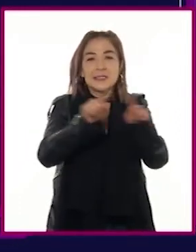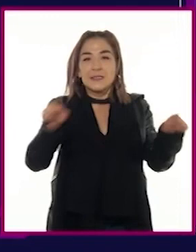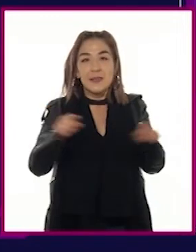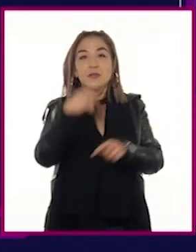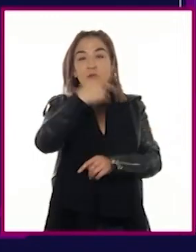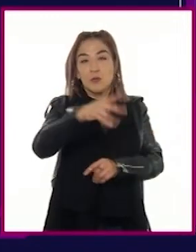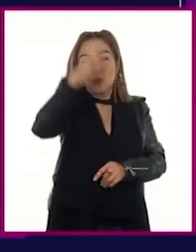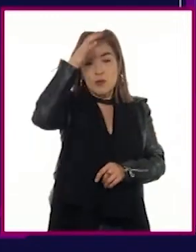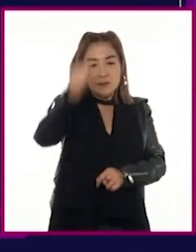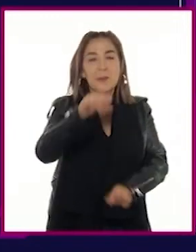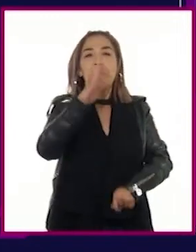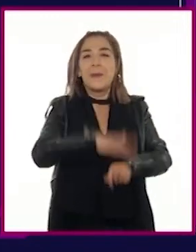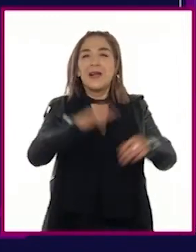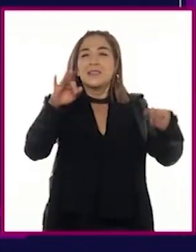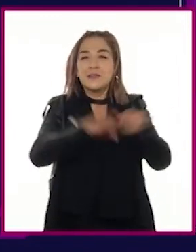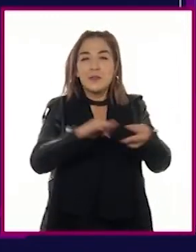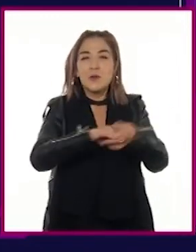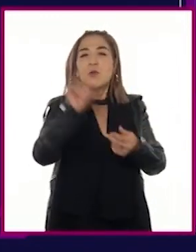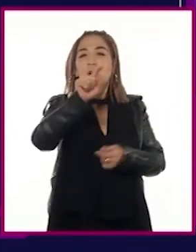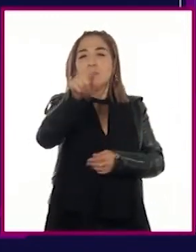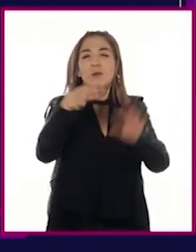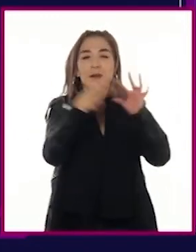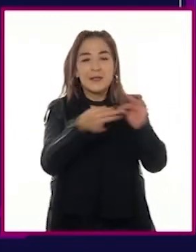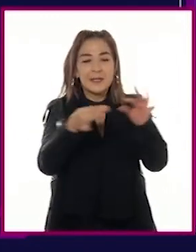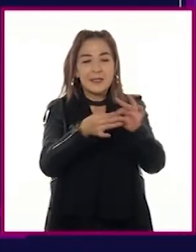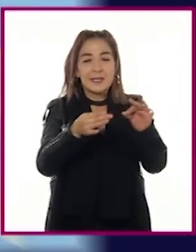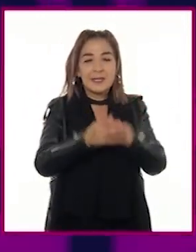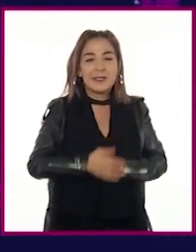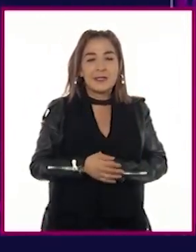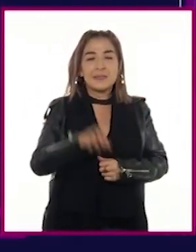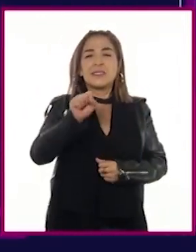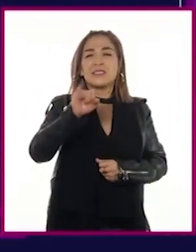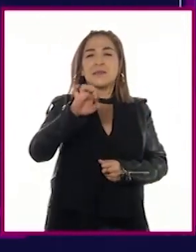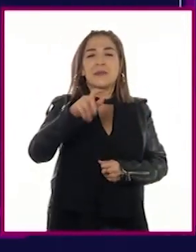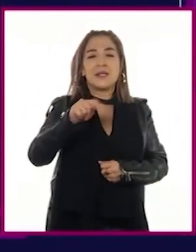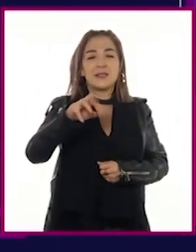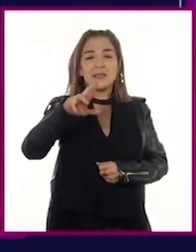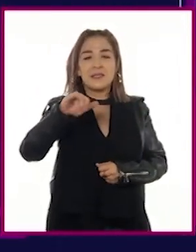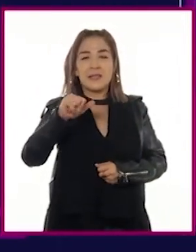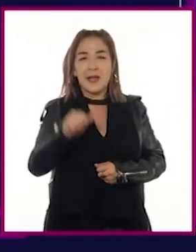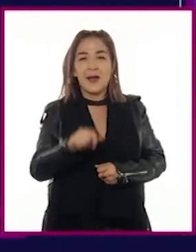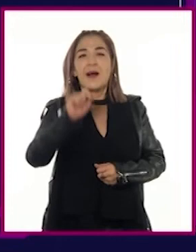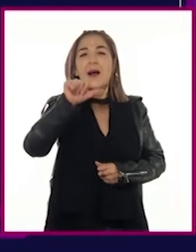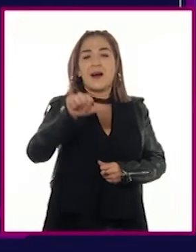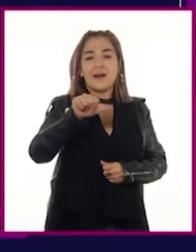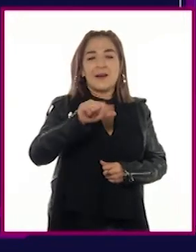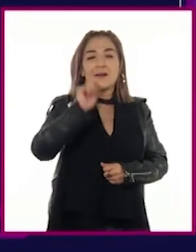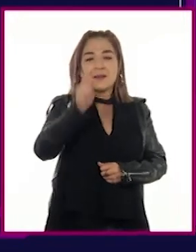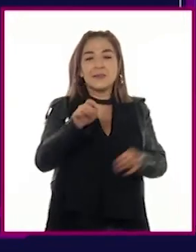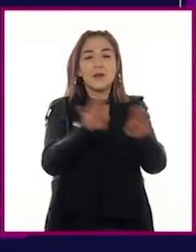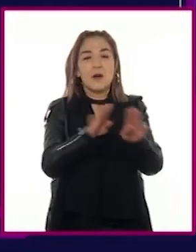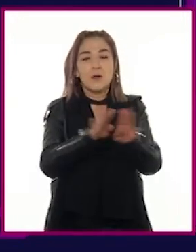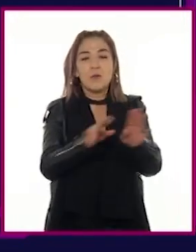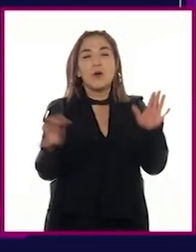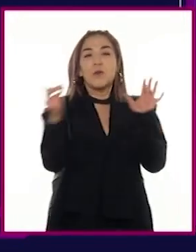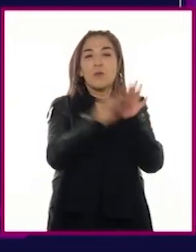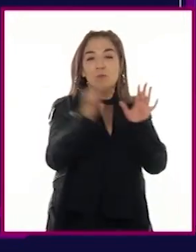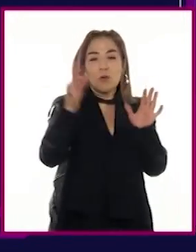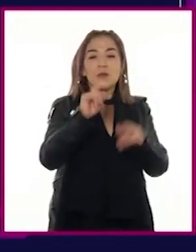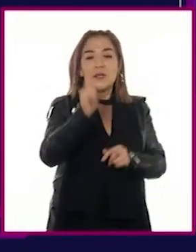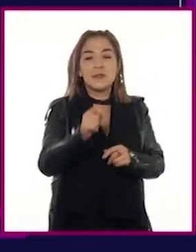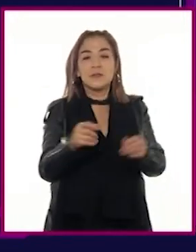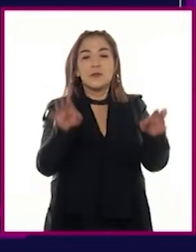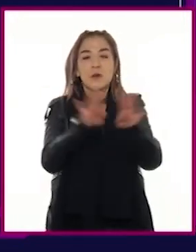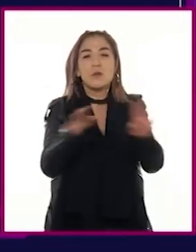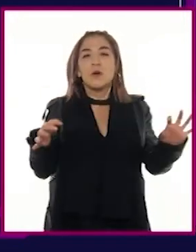de aparición frecuente al hablar de simetría axial. La simetría axial establece que dos puntos son simétricos